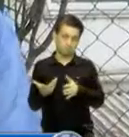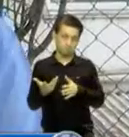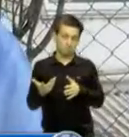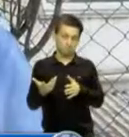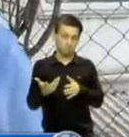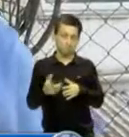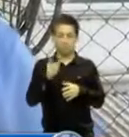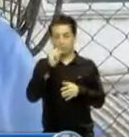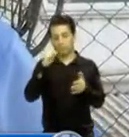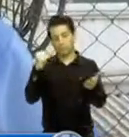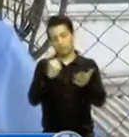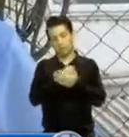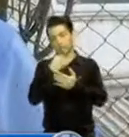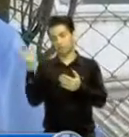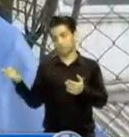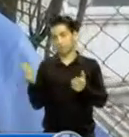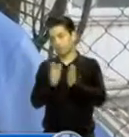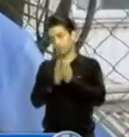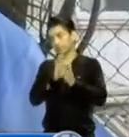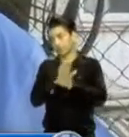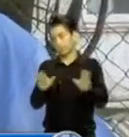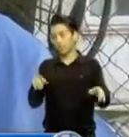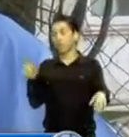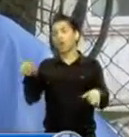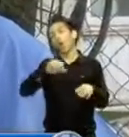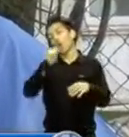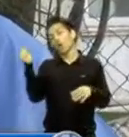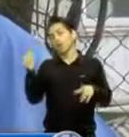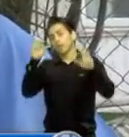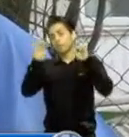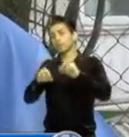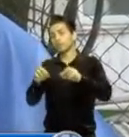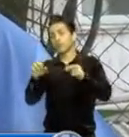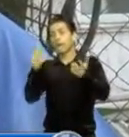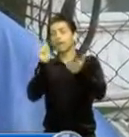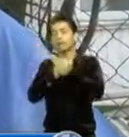lamentablemente haciéndose mientras se hacía una prueba, están viniendo muy mal.